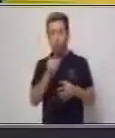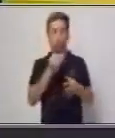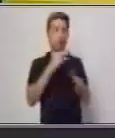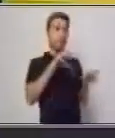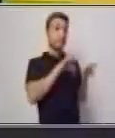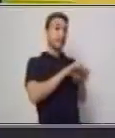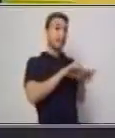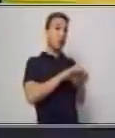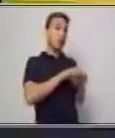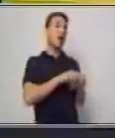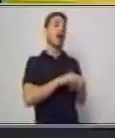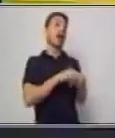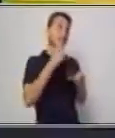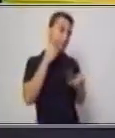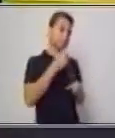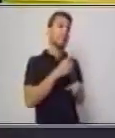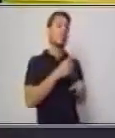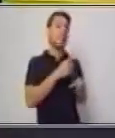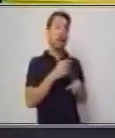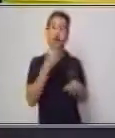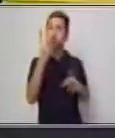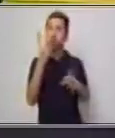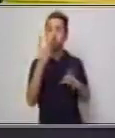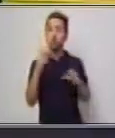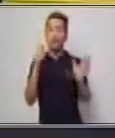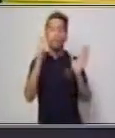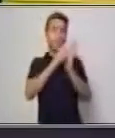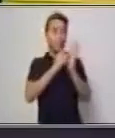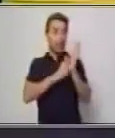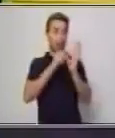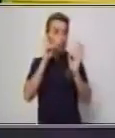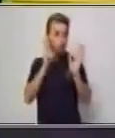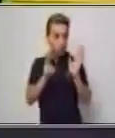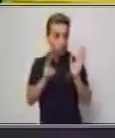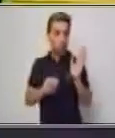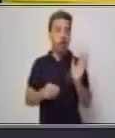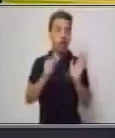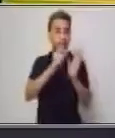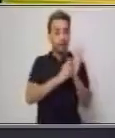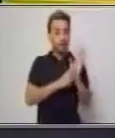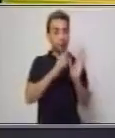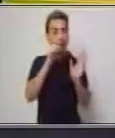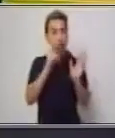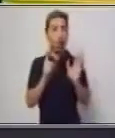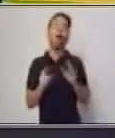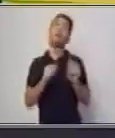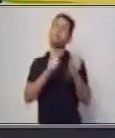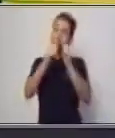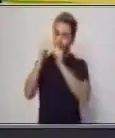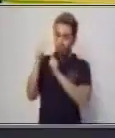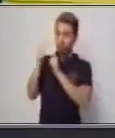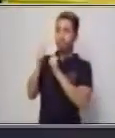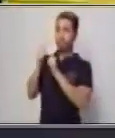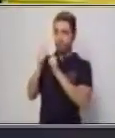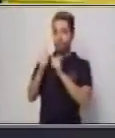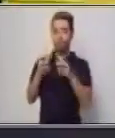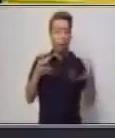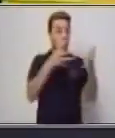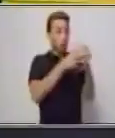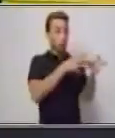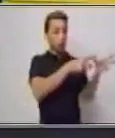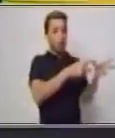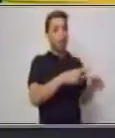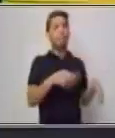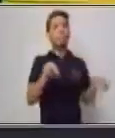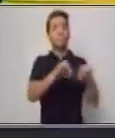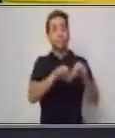2, es número primo. Entonces colocamos acá que el 2 es número primo. Excelente,